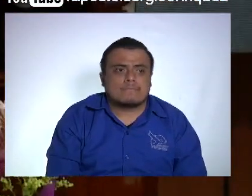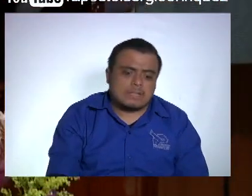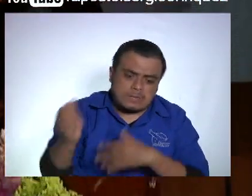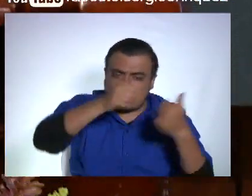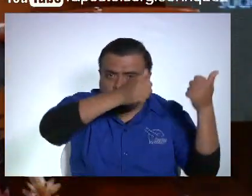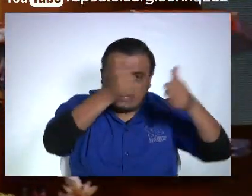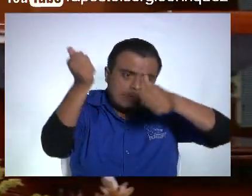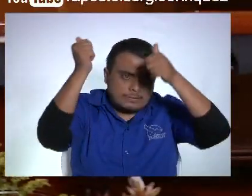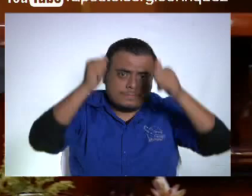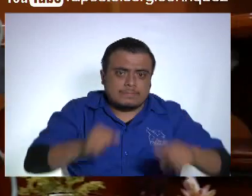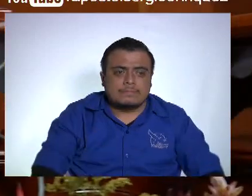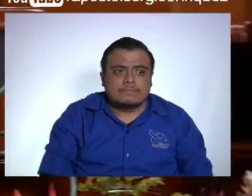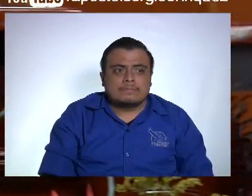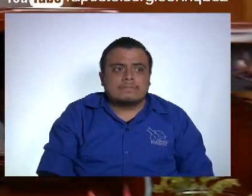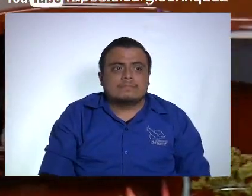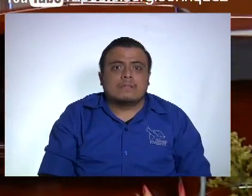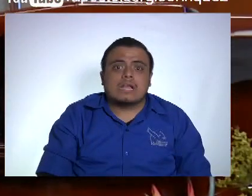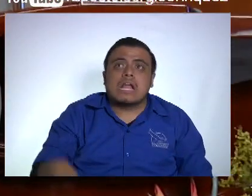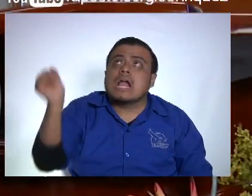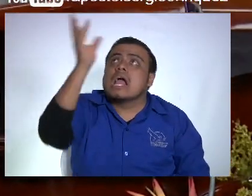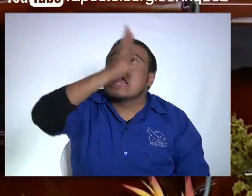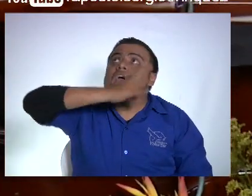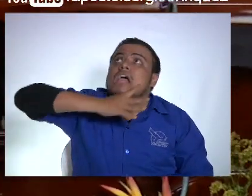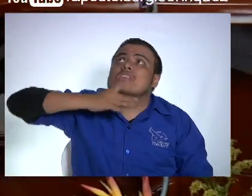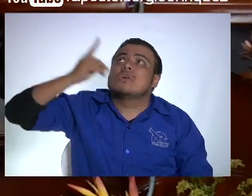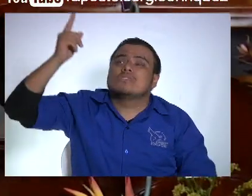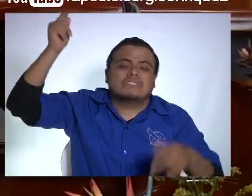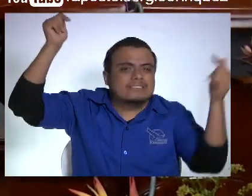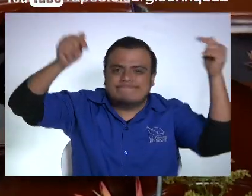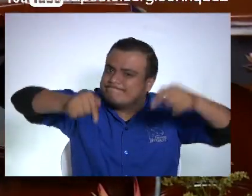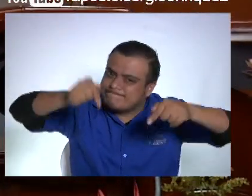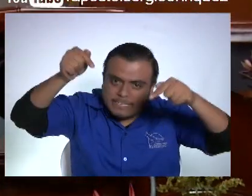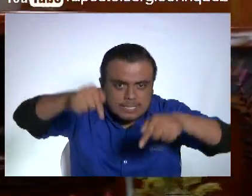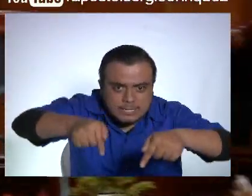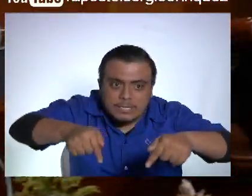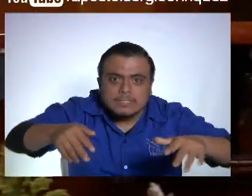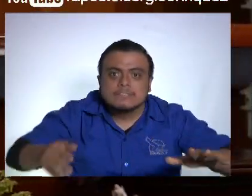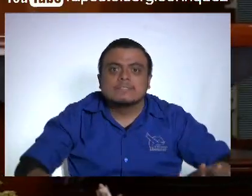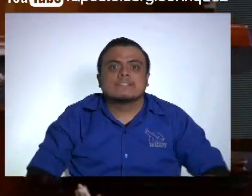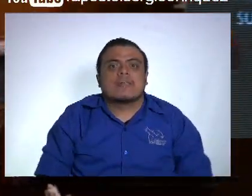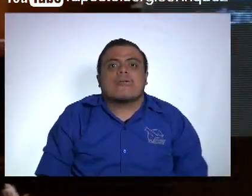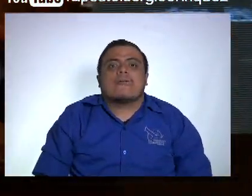Aleluya. Dios está en medio de nosotros.